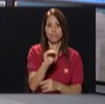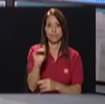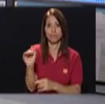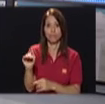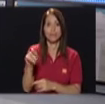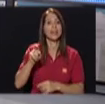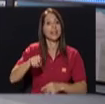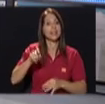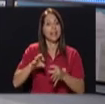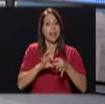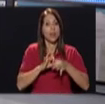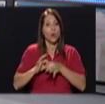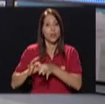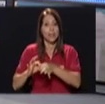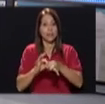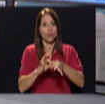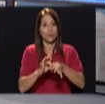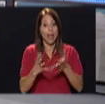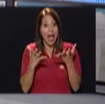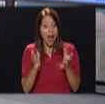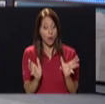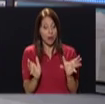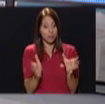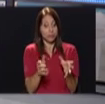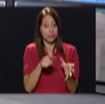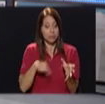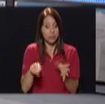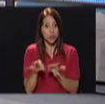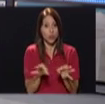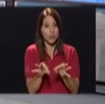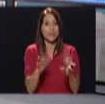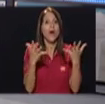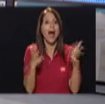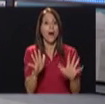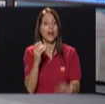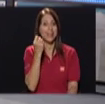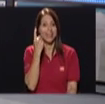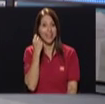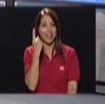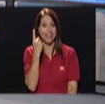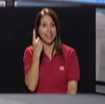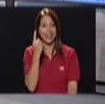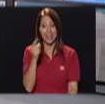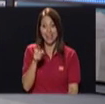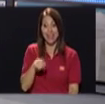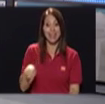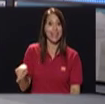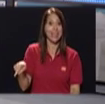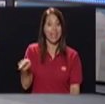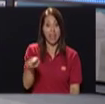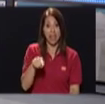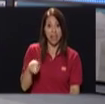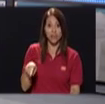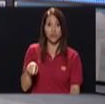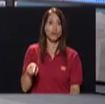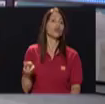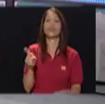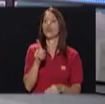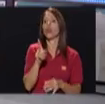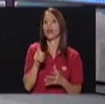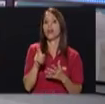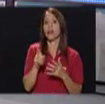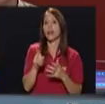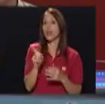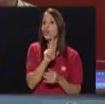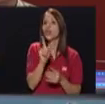de una necesidad de coordinación. Justamente las cámaras de turismo ahora entienden de que no es saludable que ellos estén